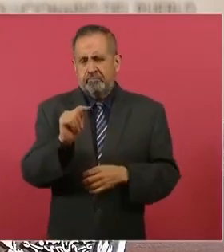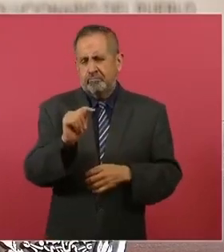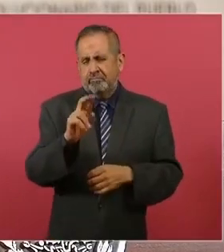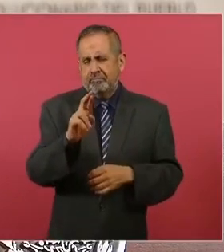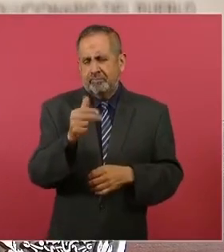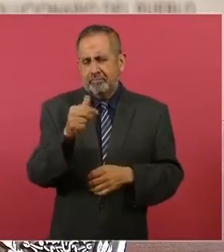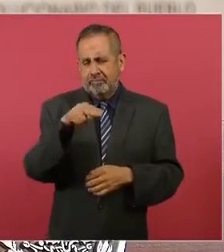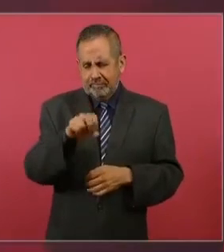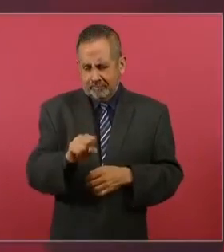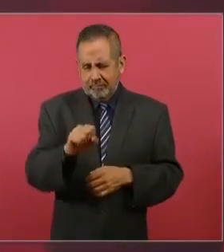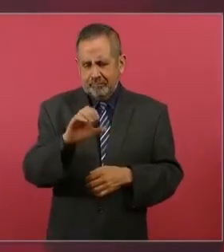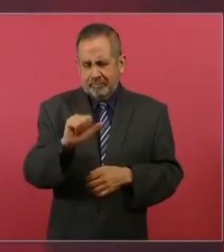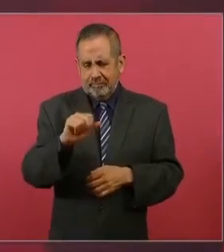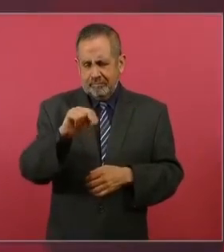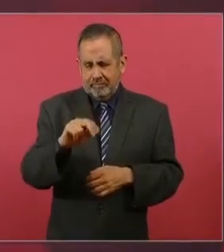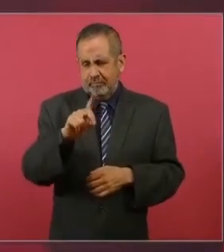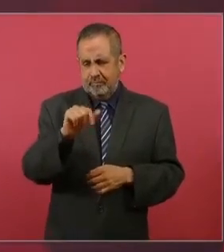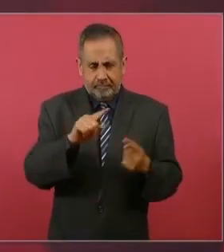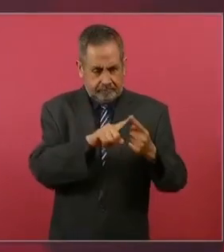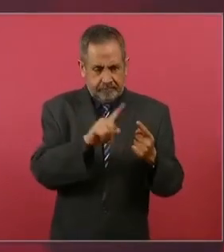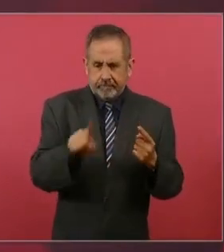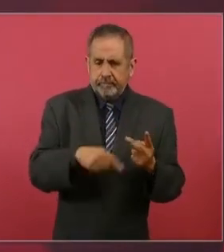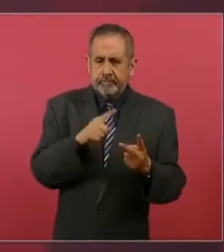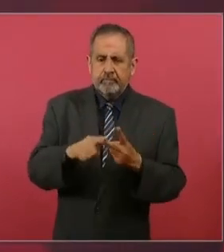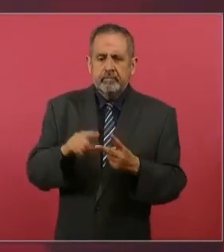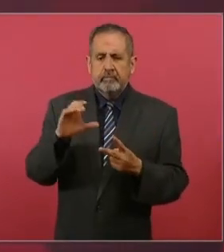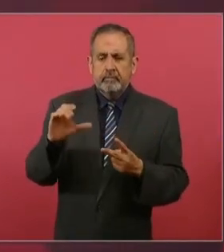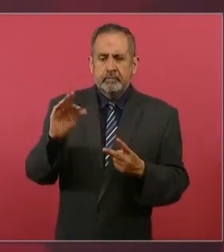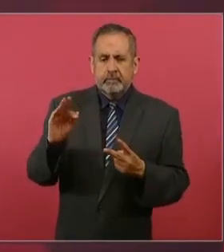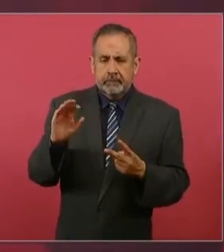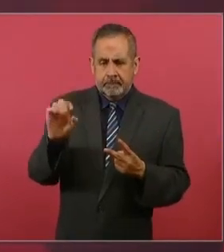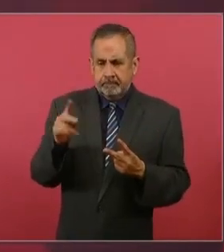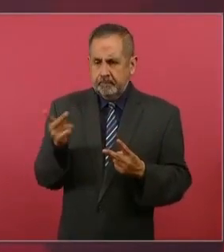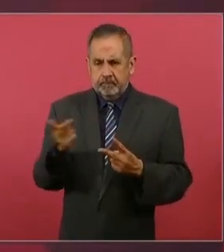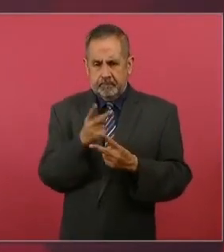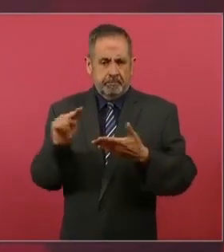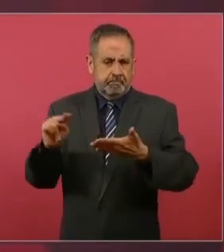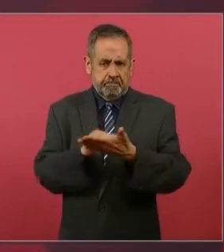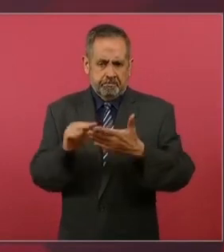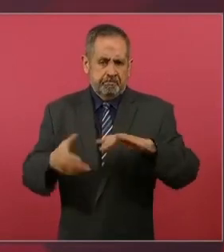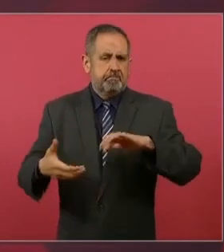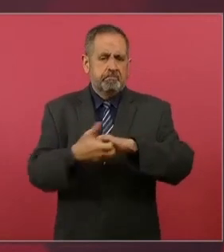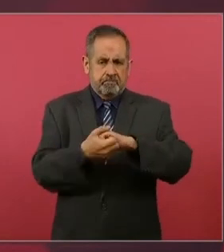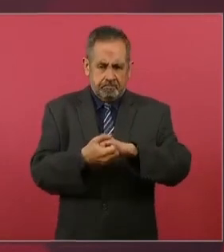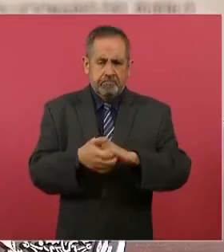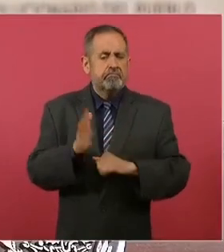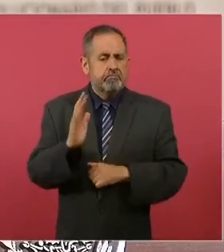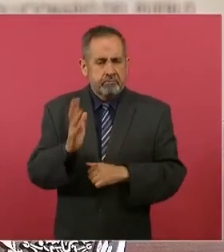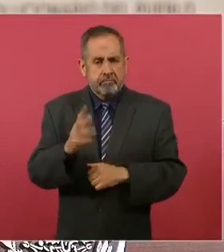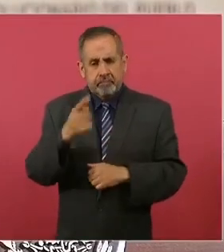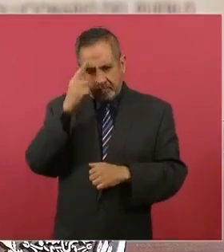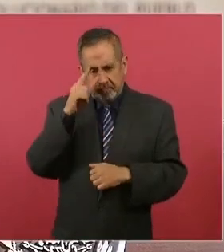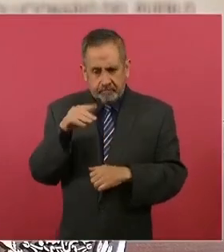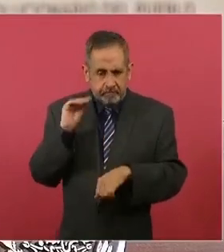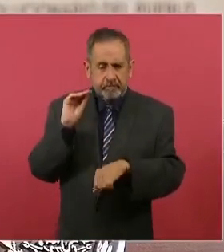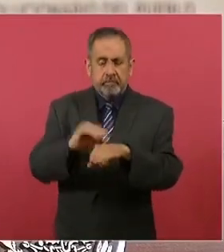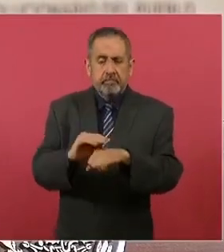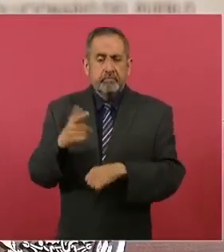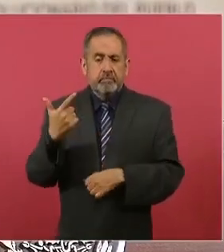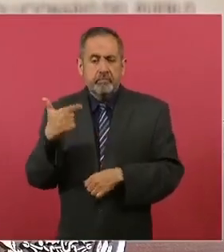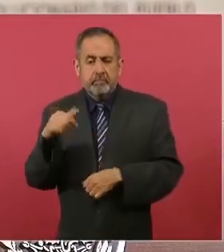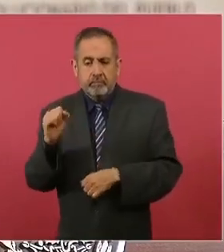TransCanada, y la Comisión Federal de Electricidad para llevar el